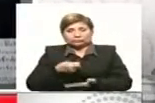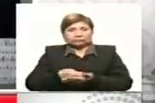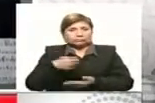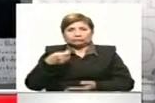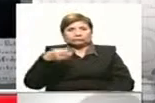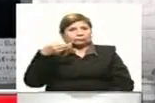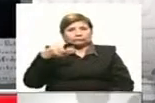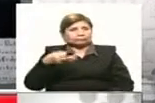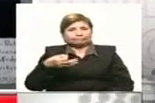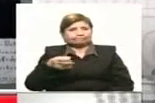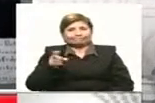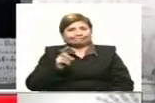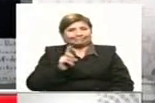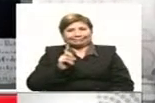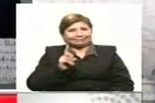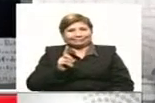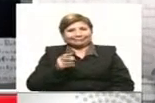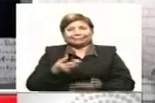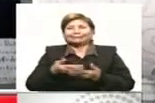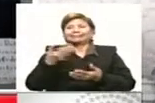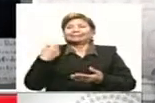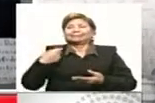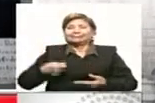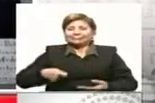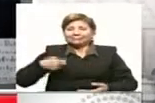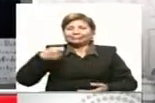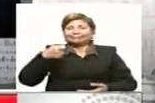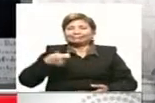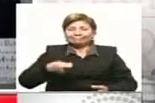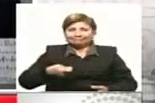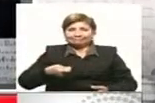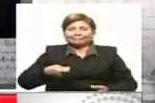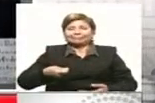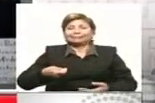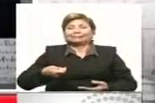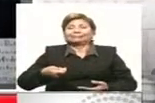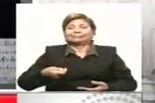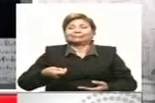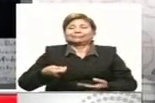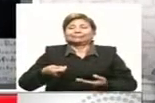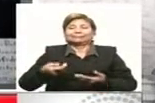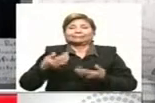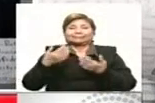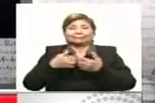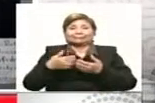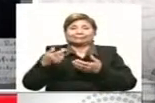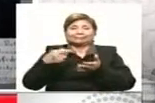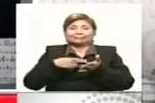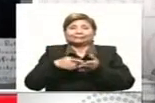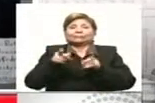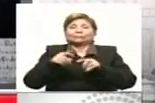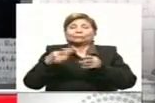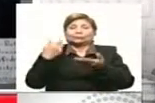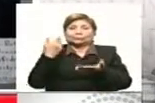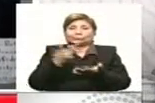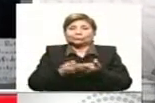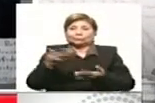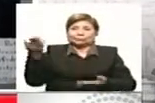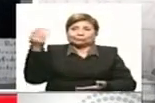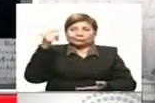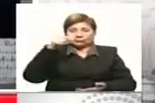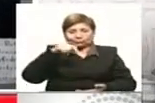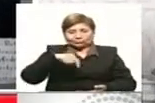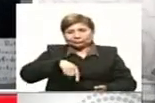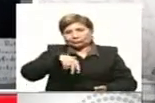no es verdad. Las vacunas se van pagando en la medida en que la empresa señala la fecha de llegada exacta al